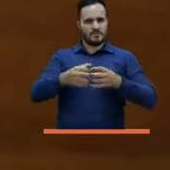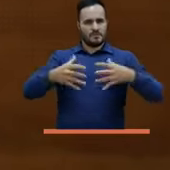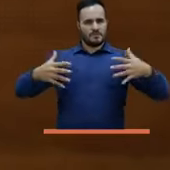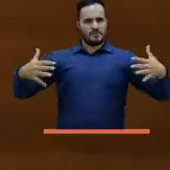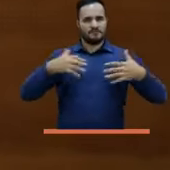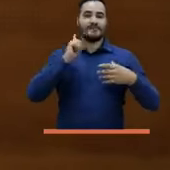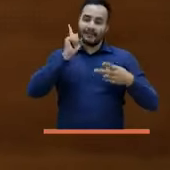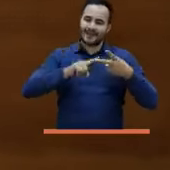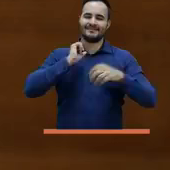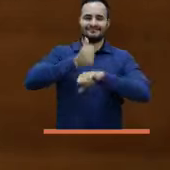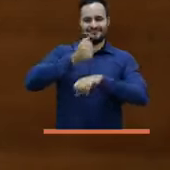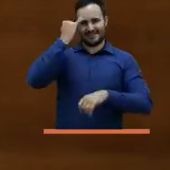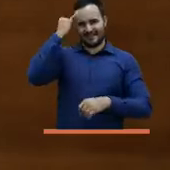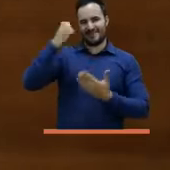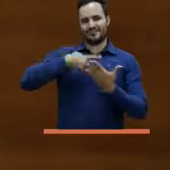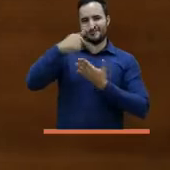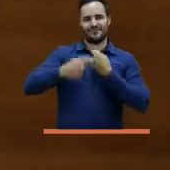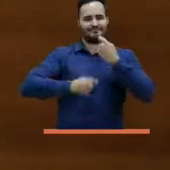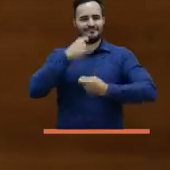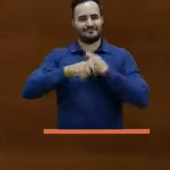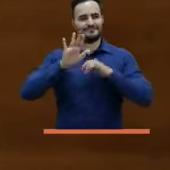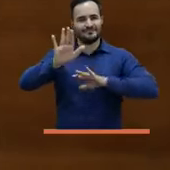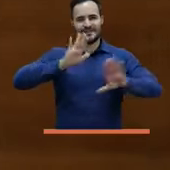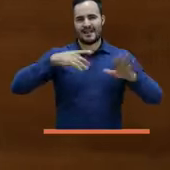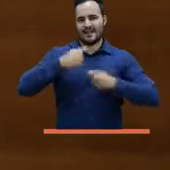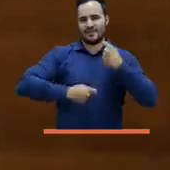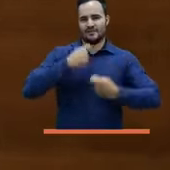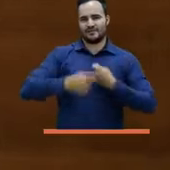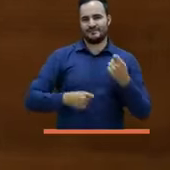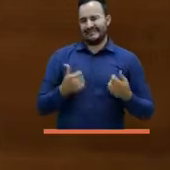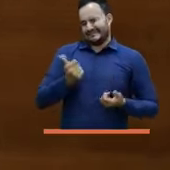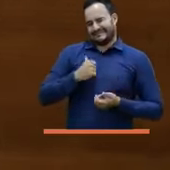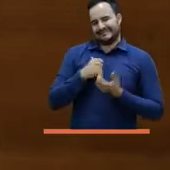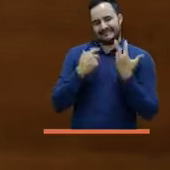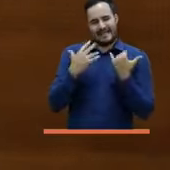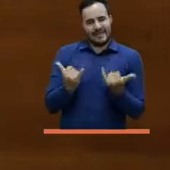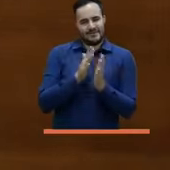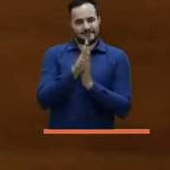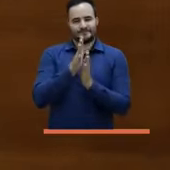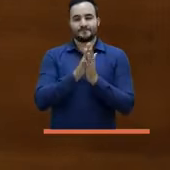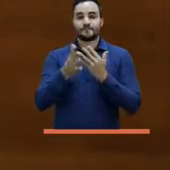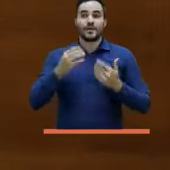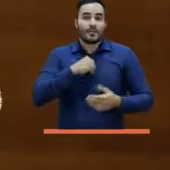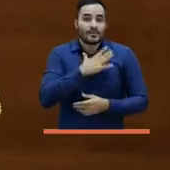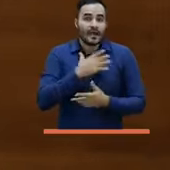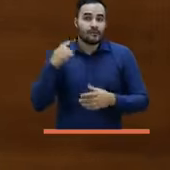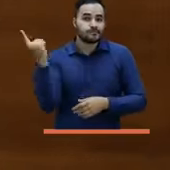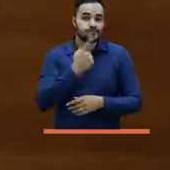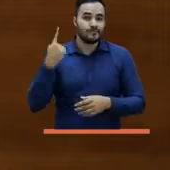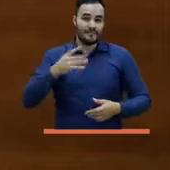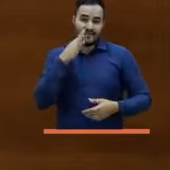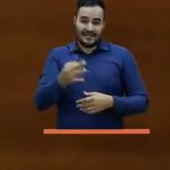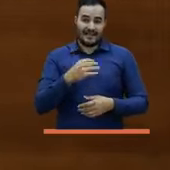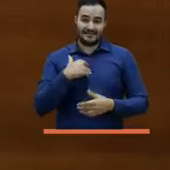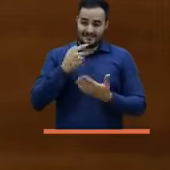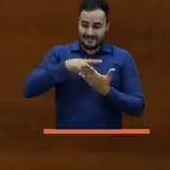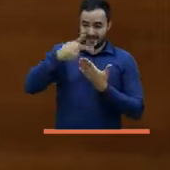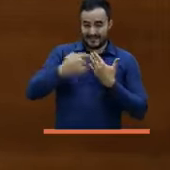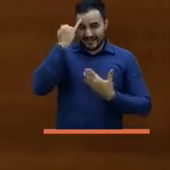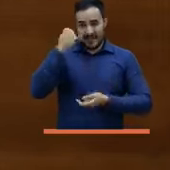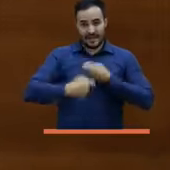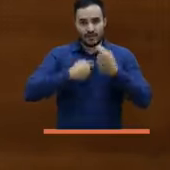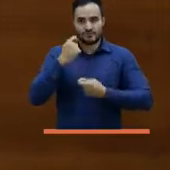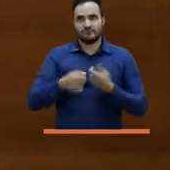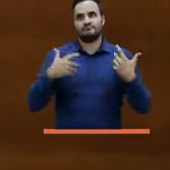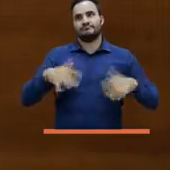emprendimiento y no quisiera dejar pasar este espacio si también contarles hoy las oportunidades de emprendimiento son gigantes entonces como que